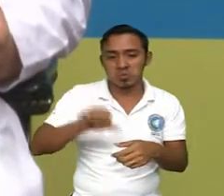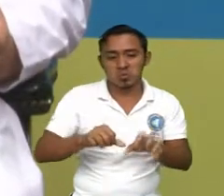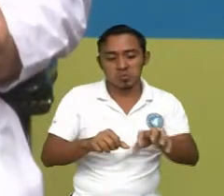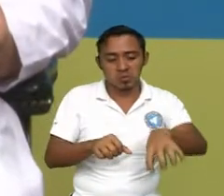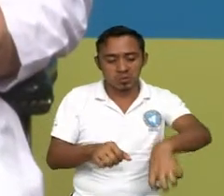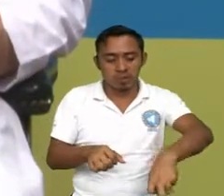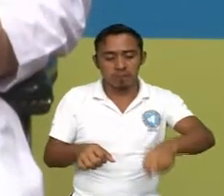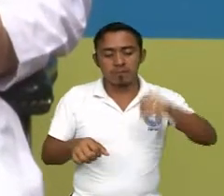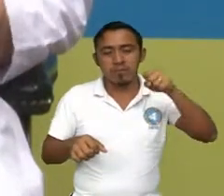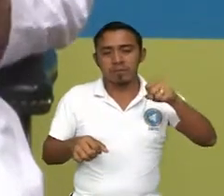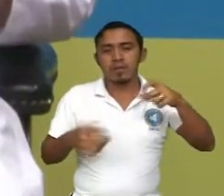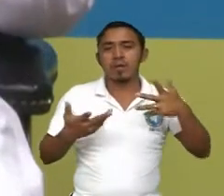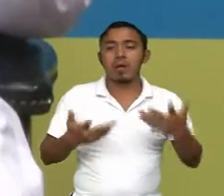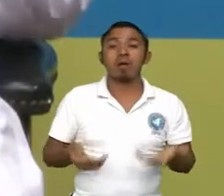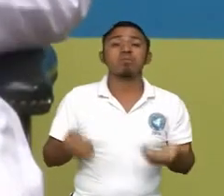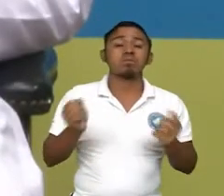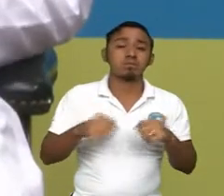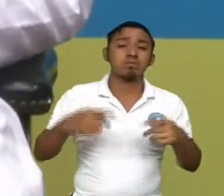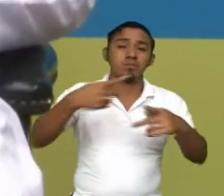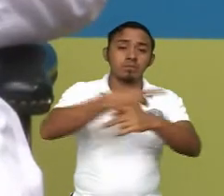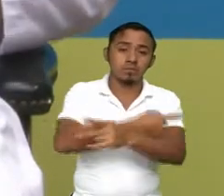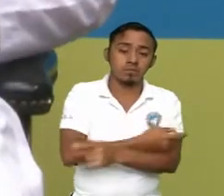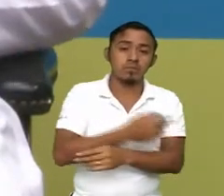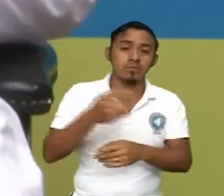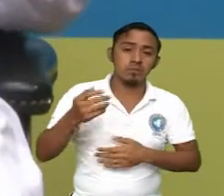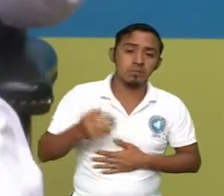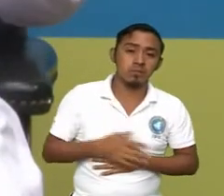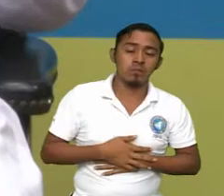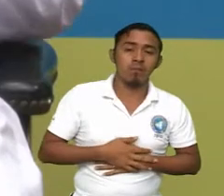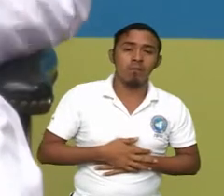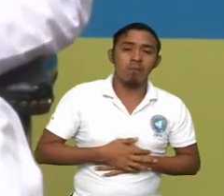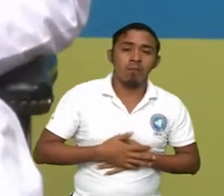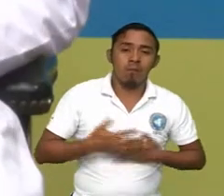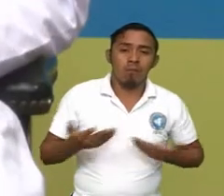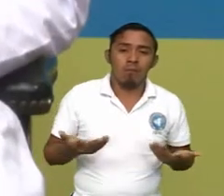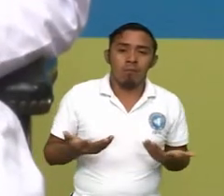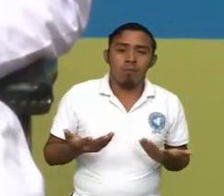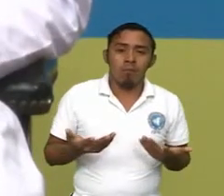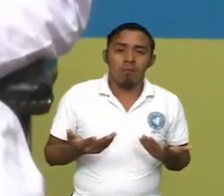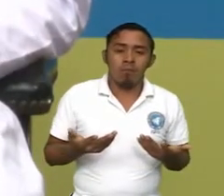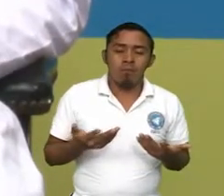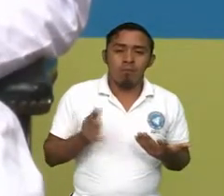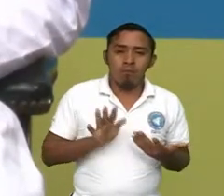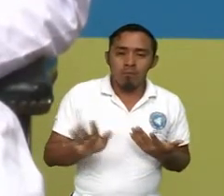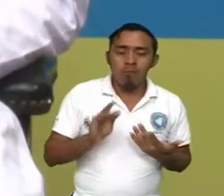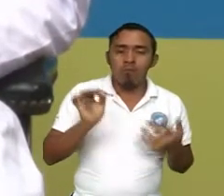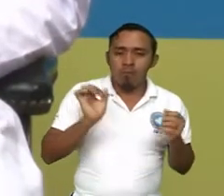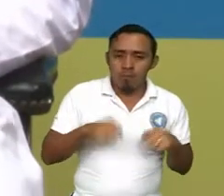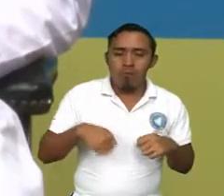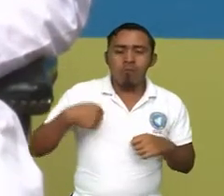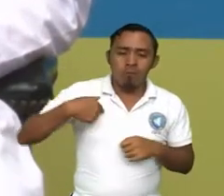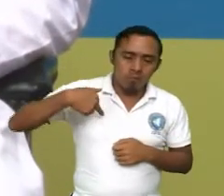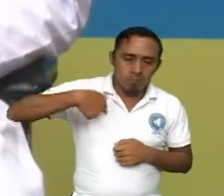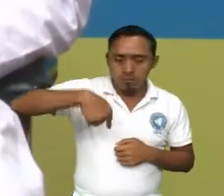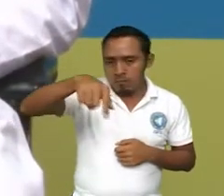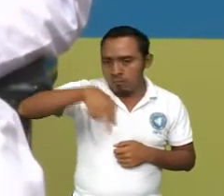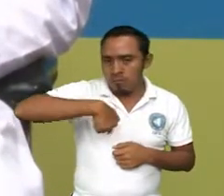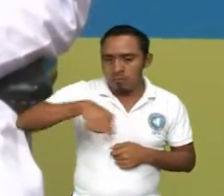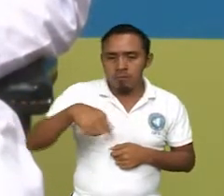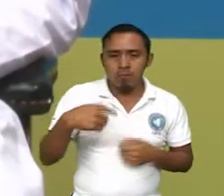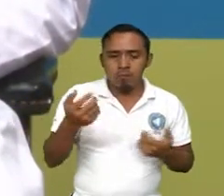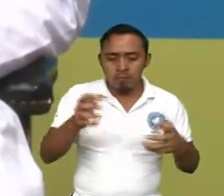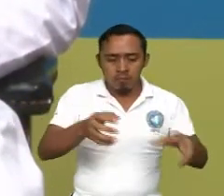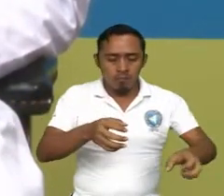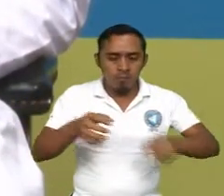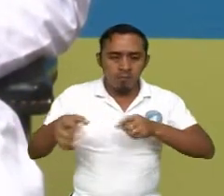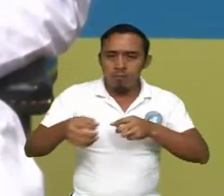manos y esto puede agravar más su función su locomoción perdón y éste así